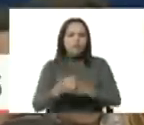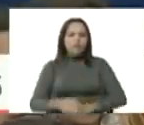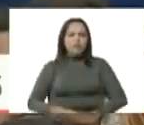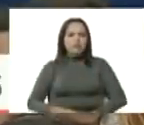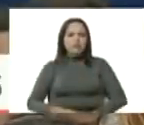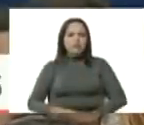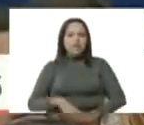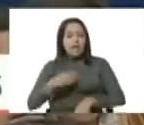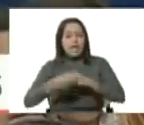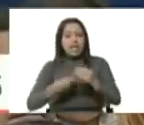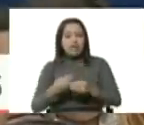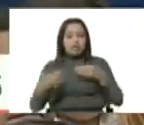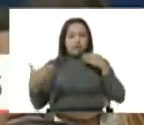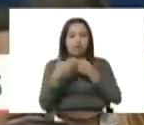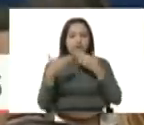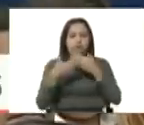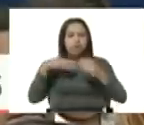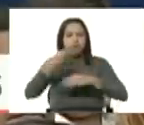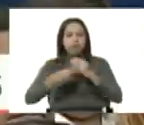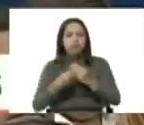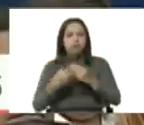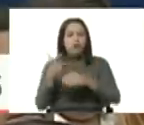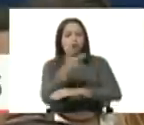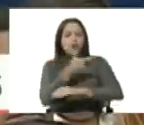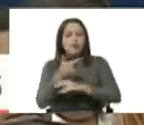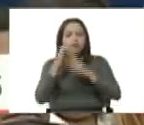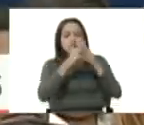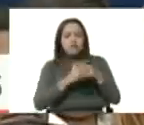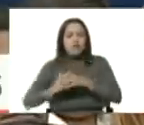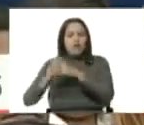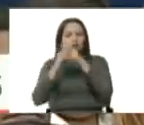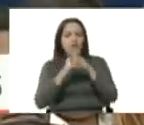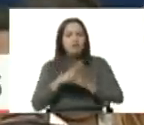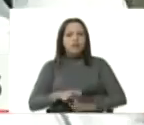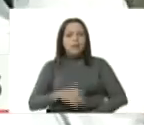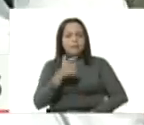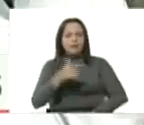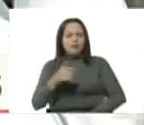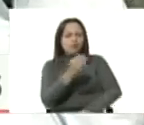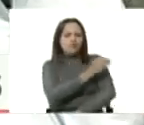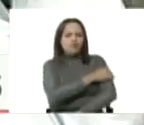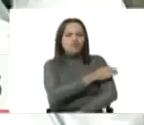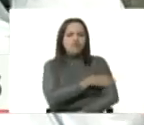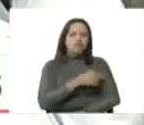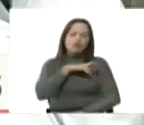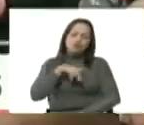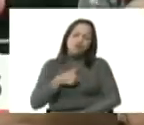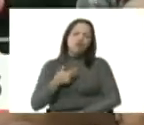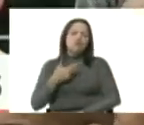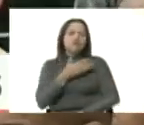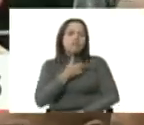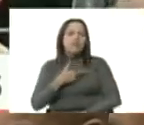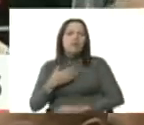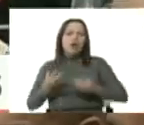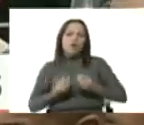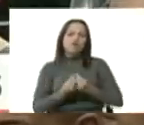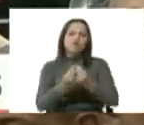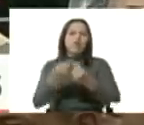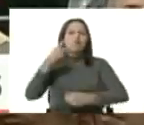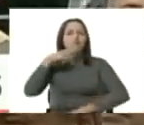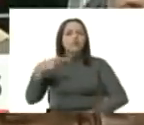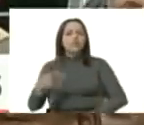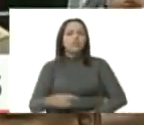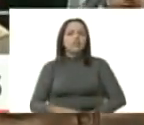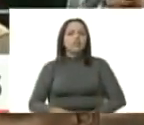guerra económica que ha impuesto el gobierno de los Estados Unidos y sus lacayos. Hemos nosotros también dispuesto a acompañar esta política